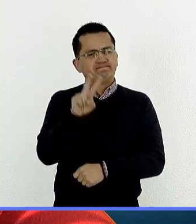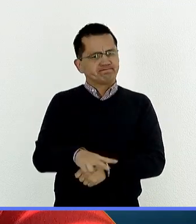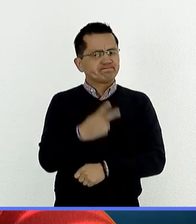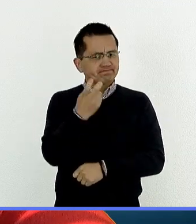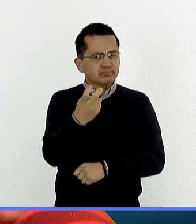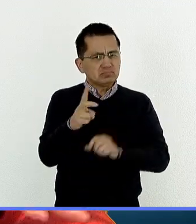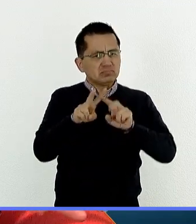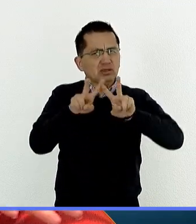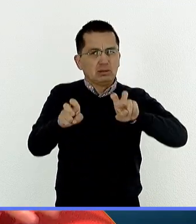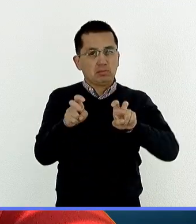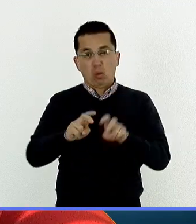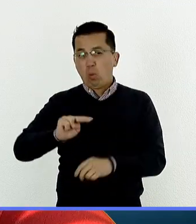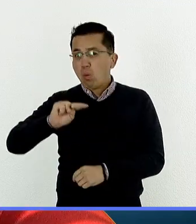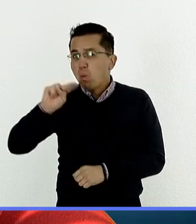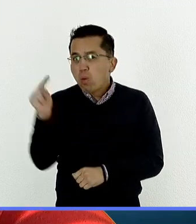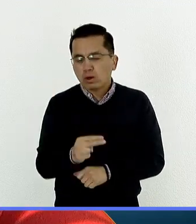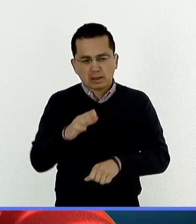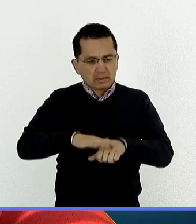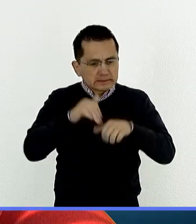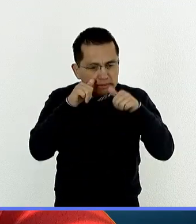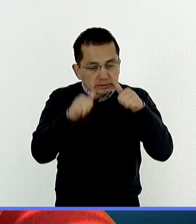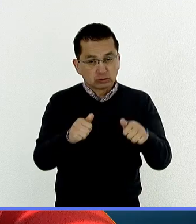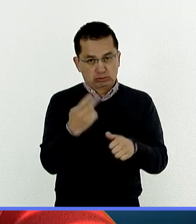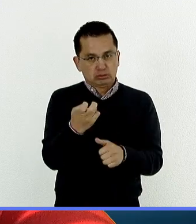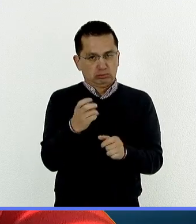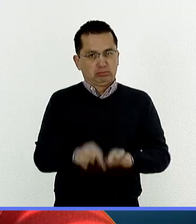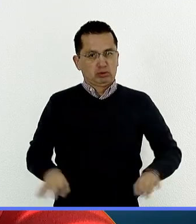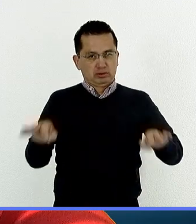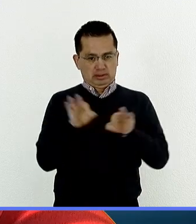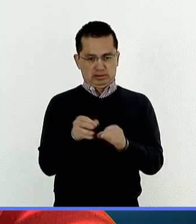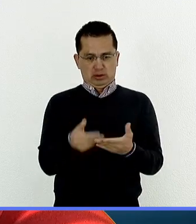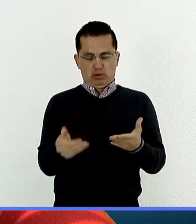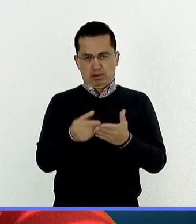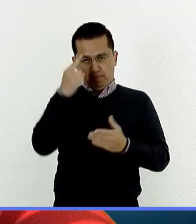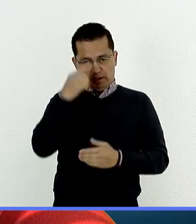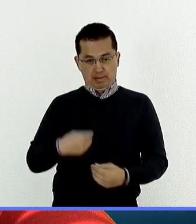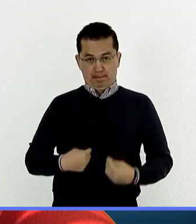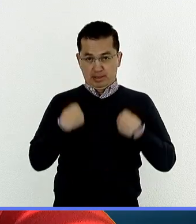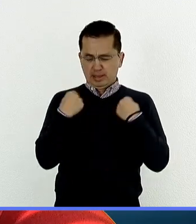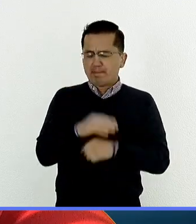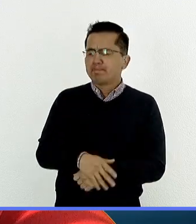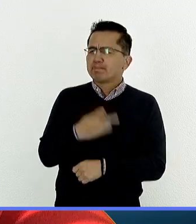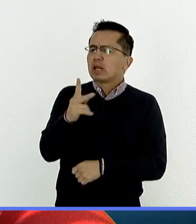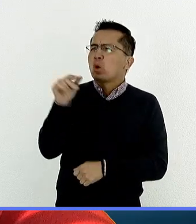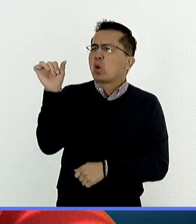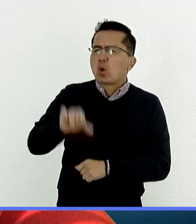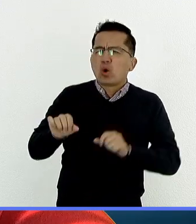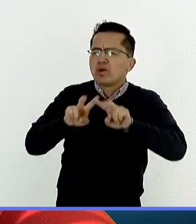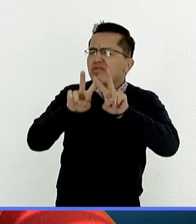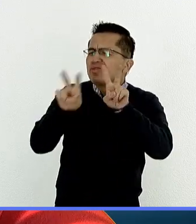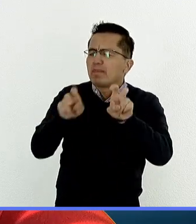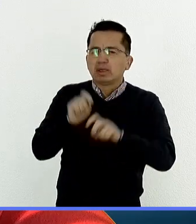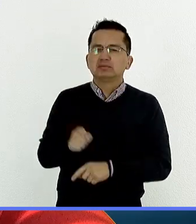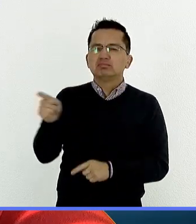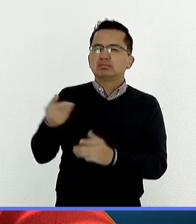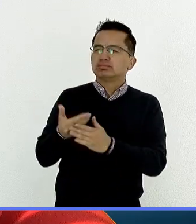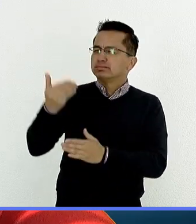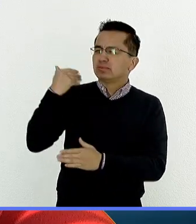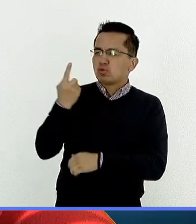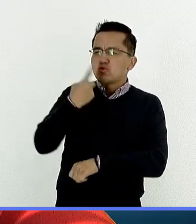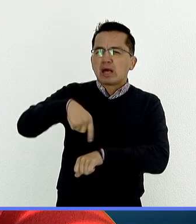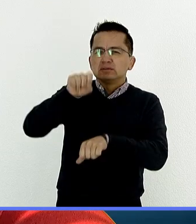a estas alturas de la vida pero lo que nos tiene aquí Hoy es esta convocatoria que que se dio a conocer hace una semana